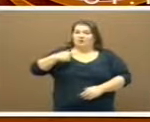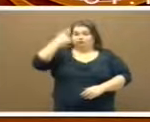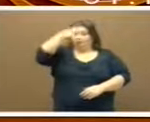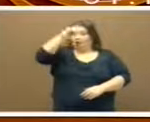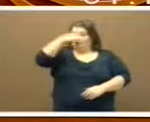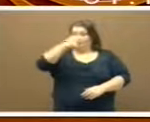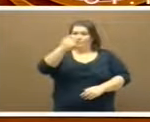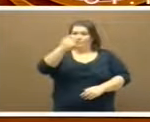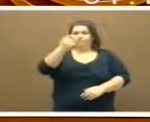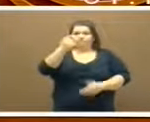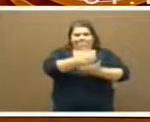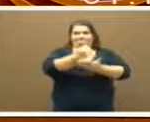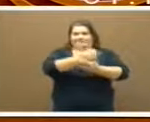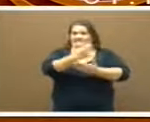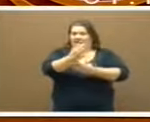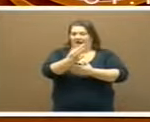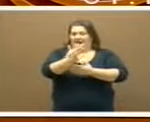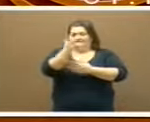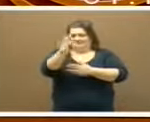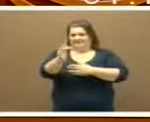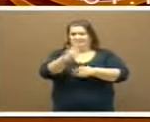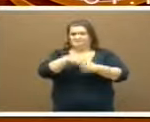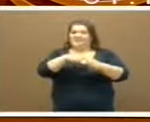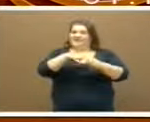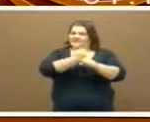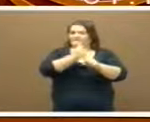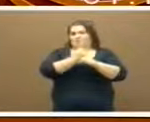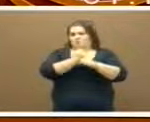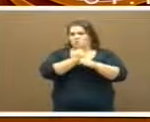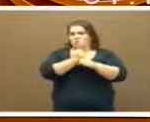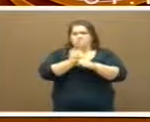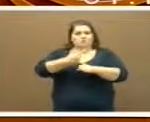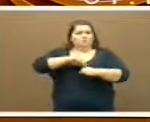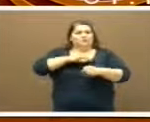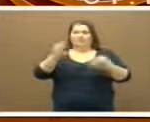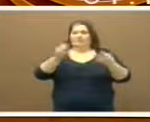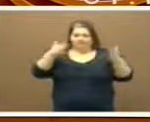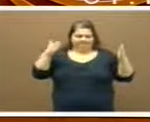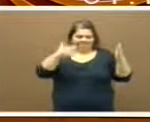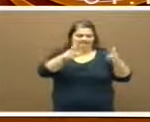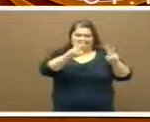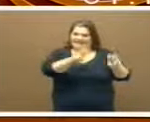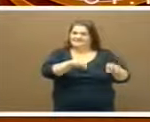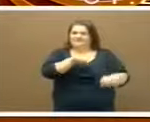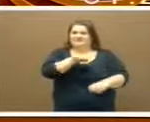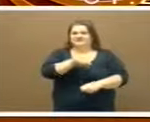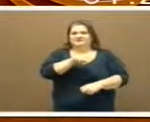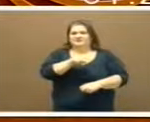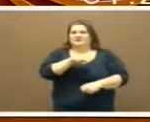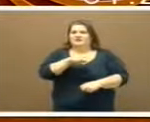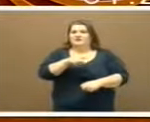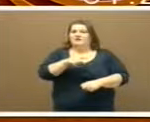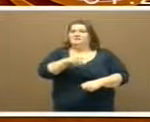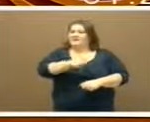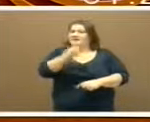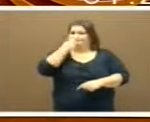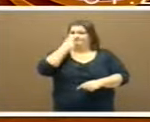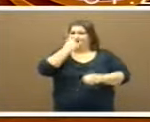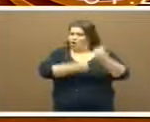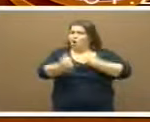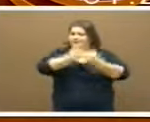dan muchos puestos de trabajo. Hay ya una cultura de haz central sobre este tema, hay muchos intereses